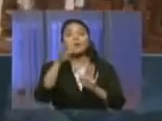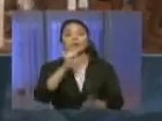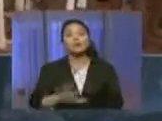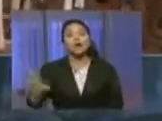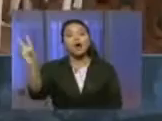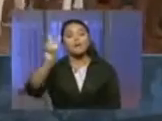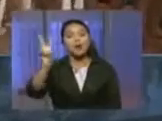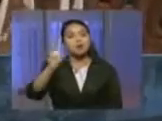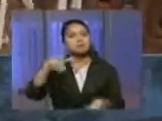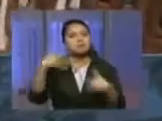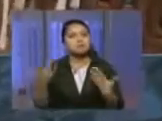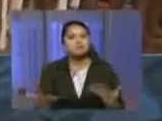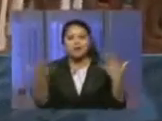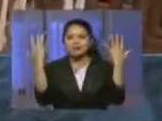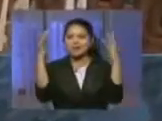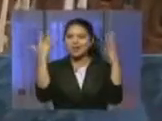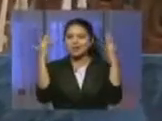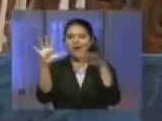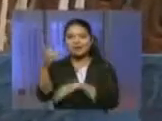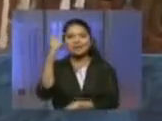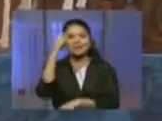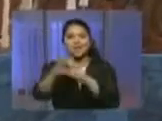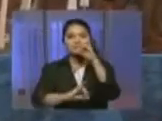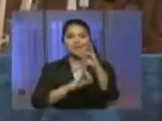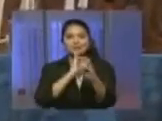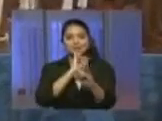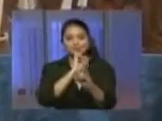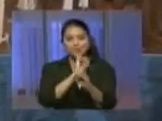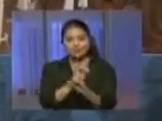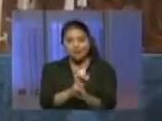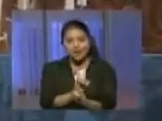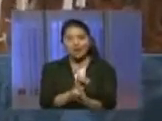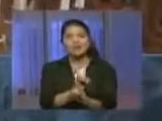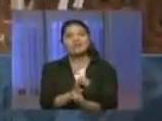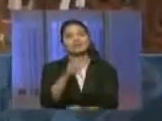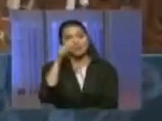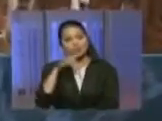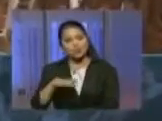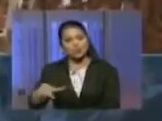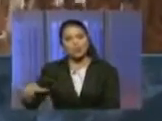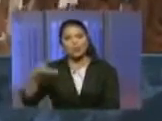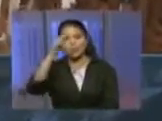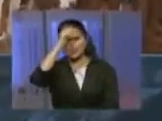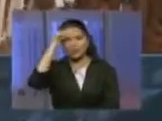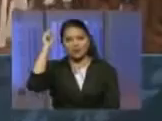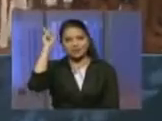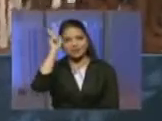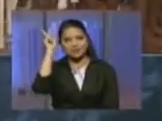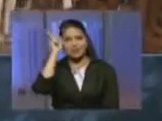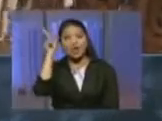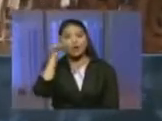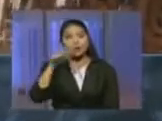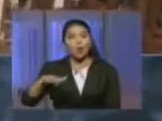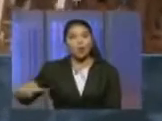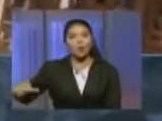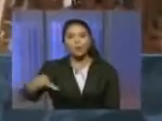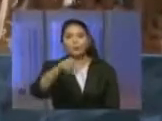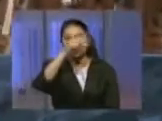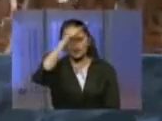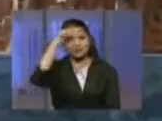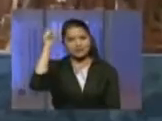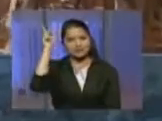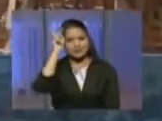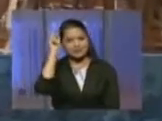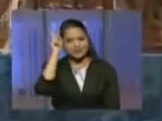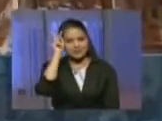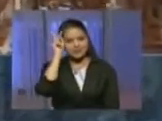lo que ha sido la celebración del Día Internacional de nuestros pueblos originarios de los pueblos indígenas y